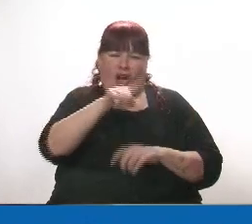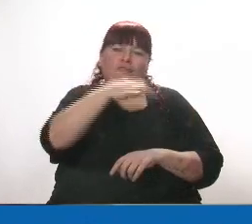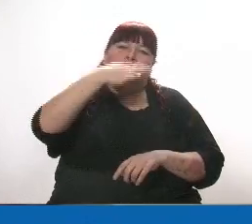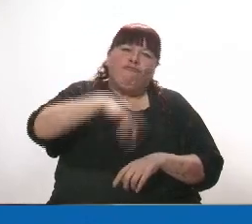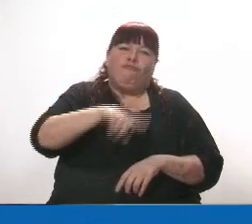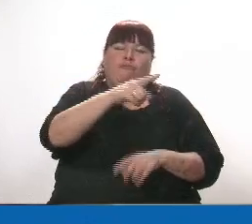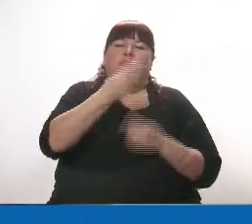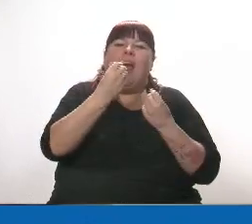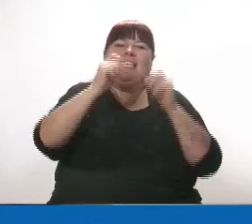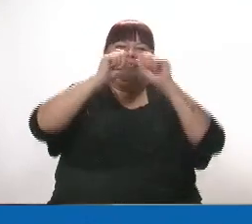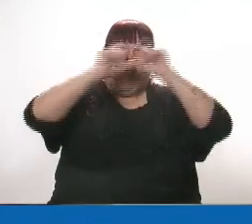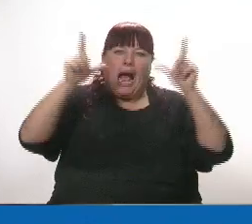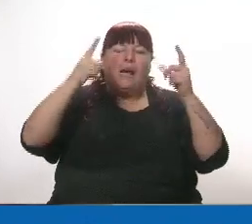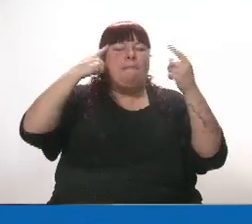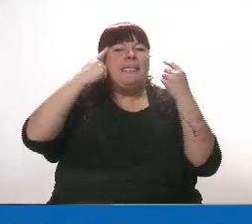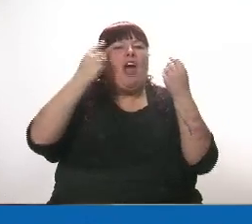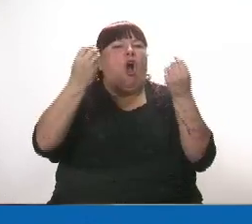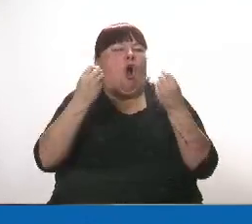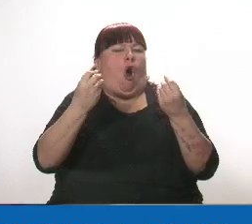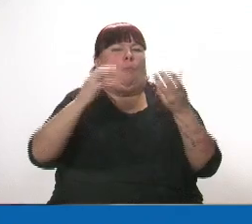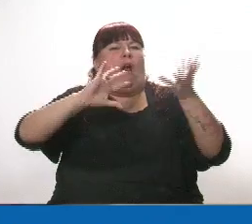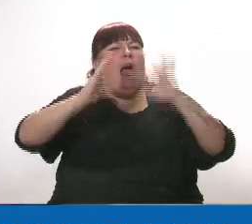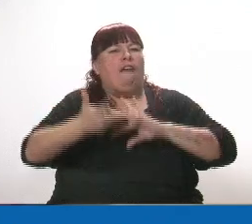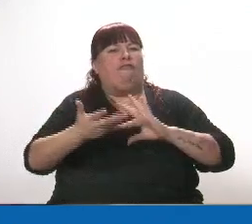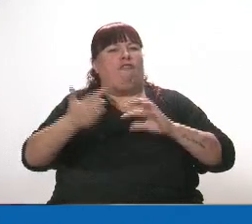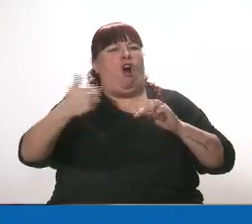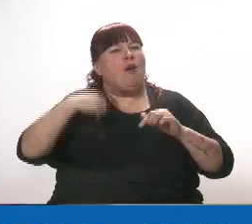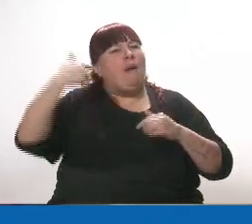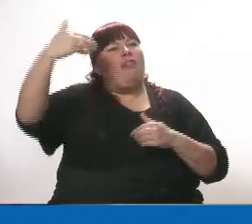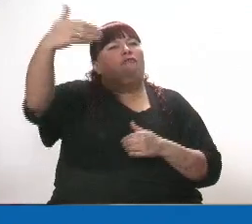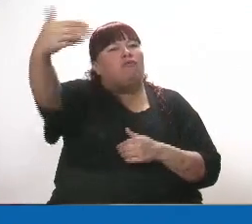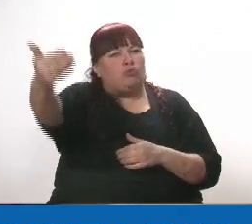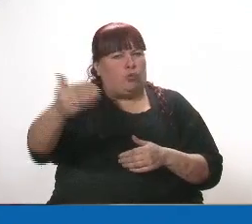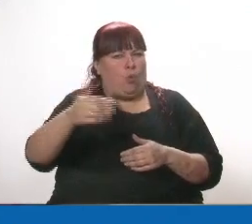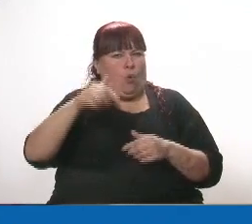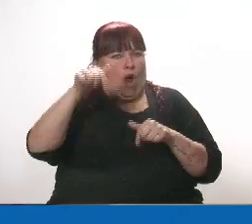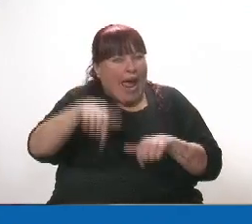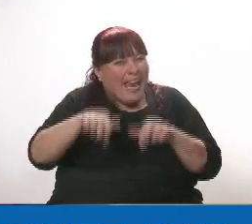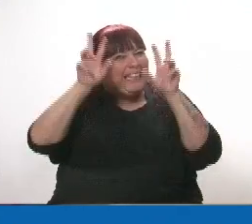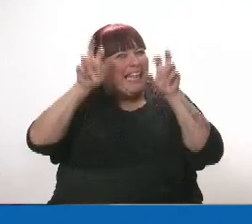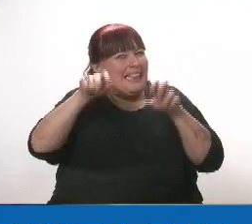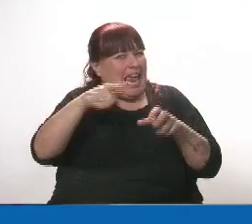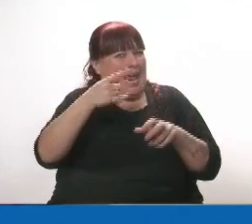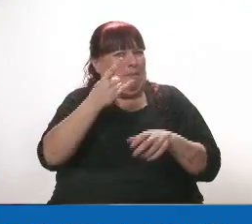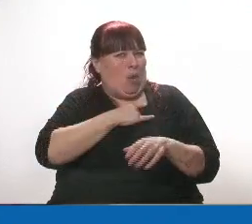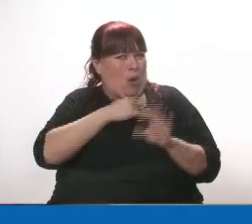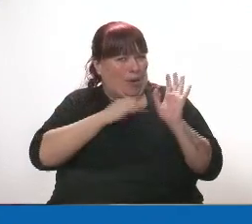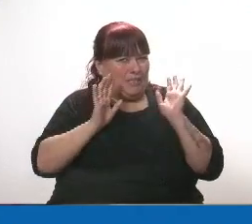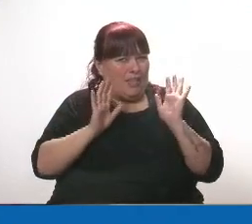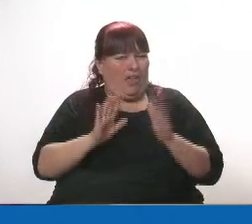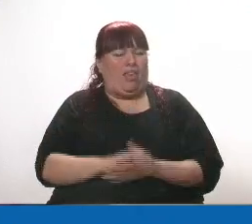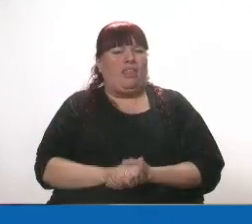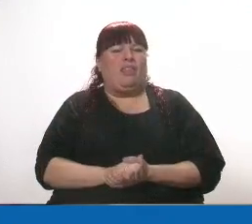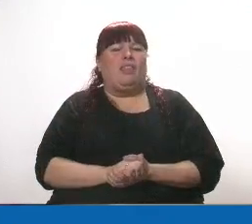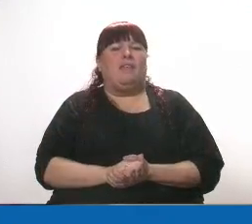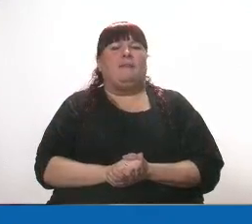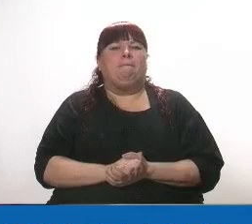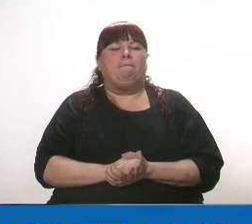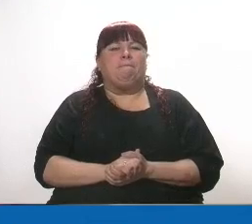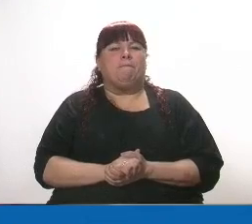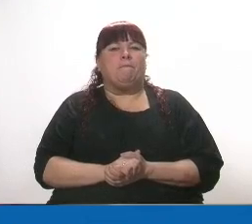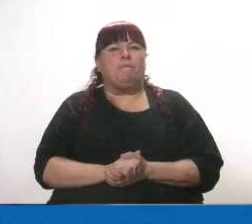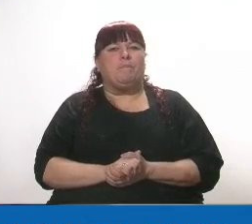necesitamos replantearnos Cuáles son nuestras visiones en este caso puntual sobre la